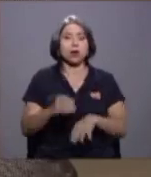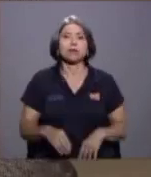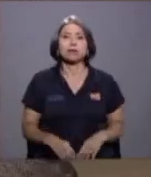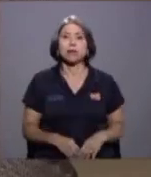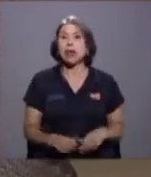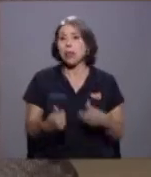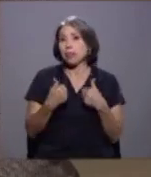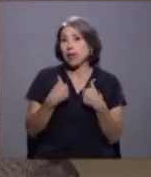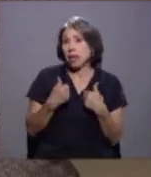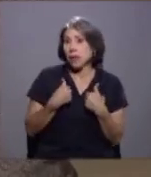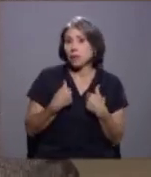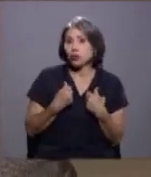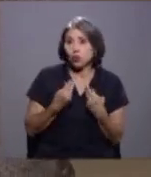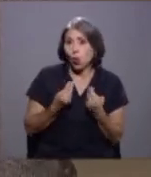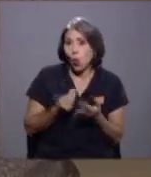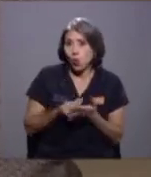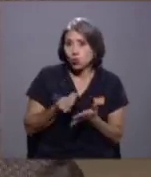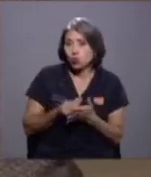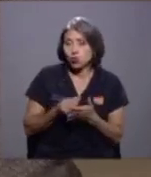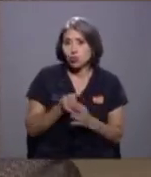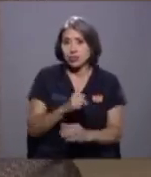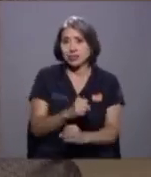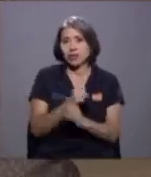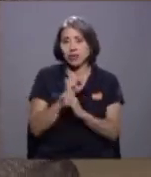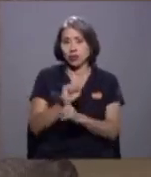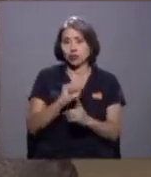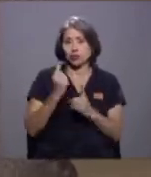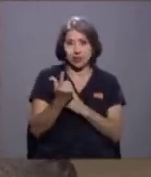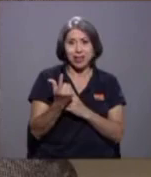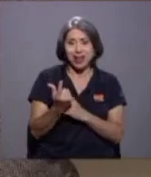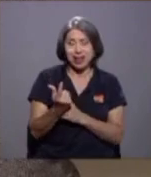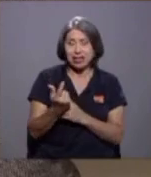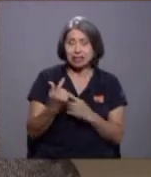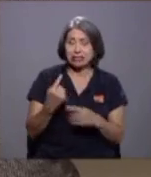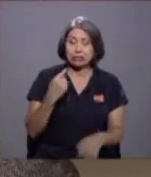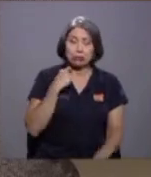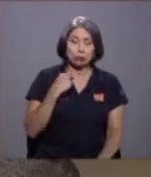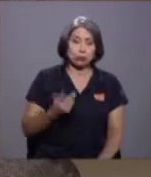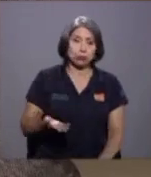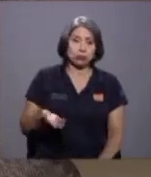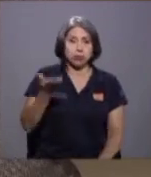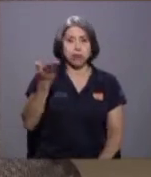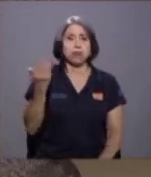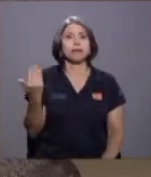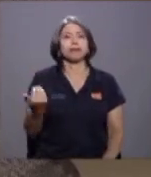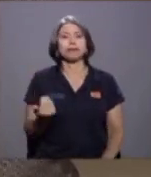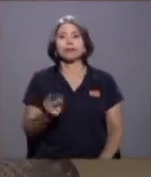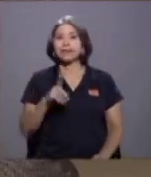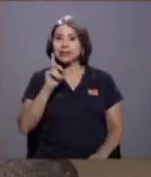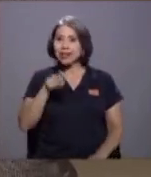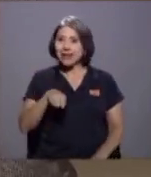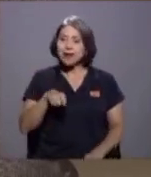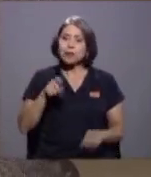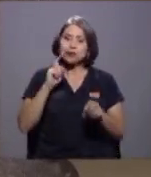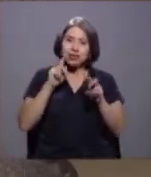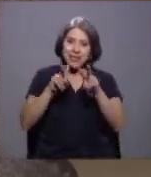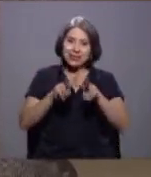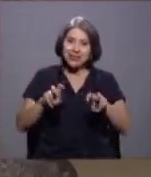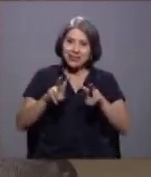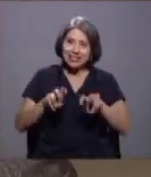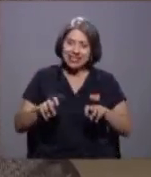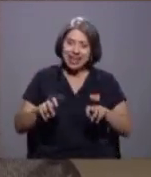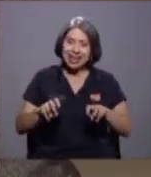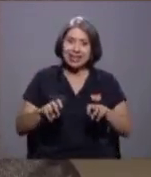unos costos de la seguridad social, que lo estábamos comentando en el segmento anterior, elevadísimos. Tenemos que revisar por completo el esquema